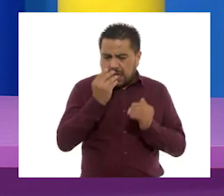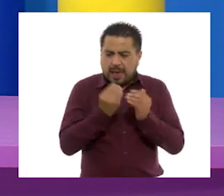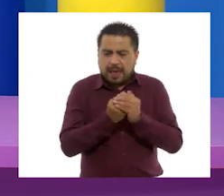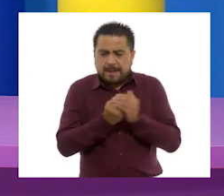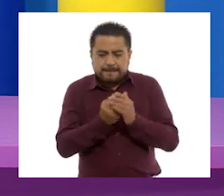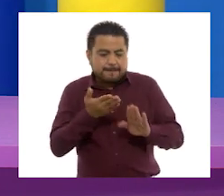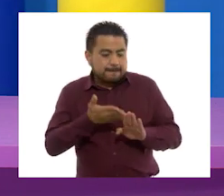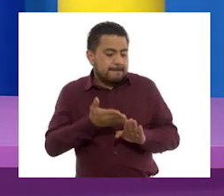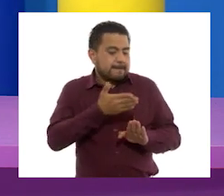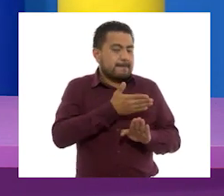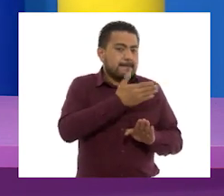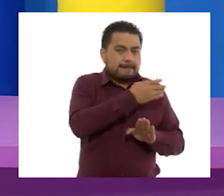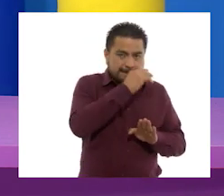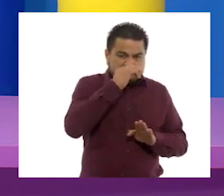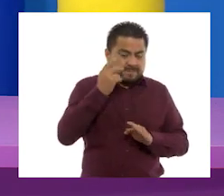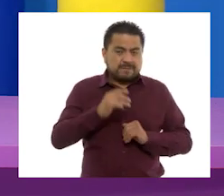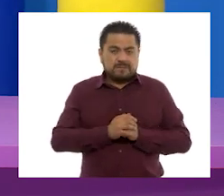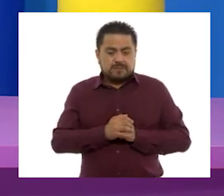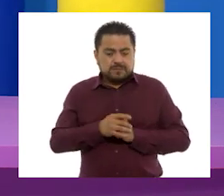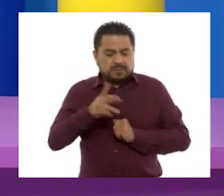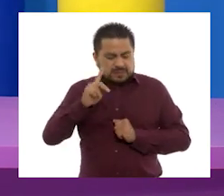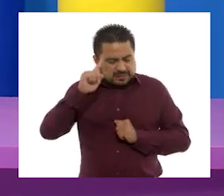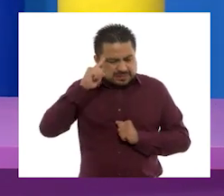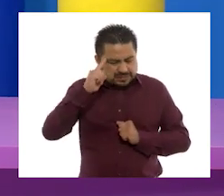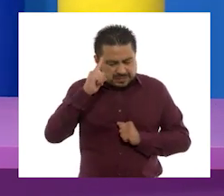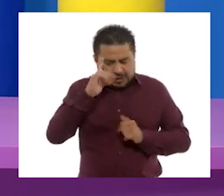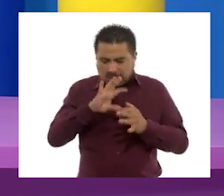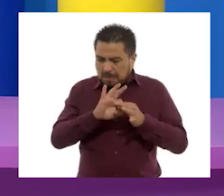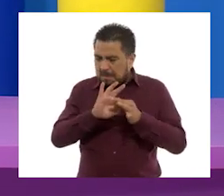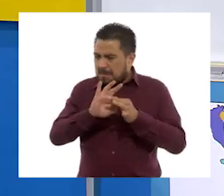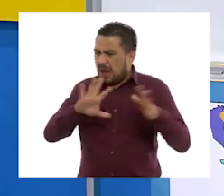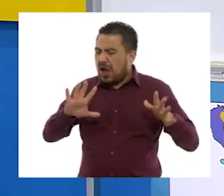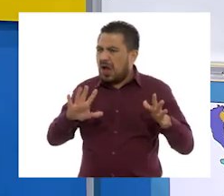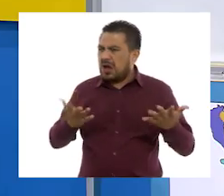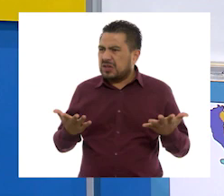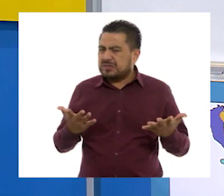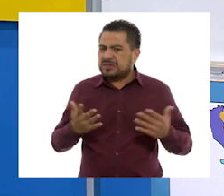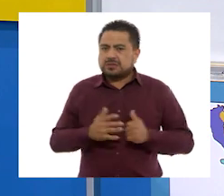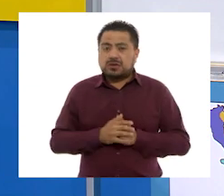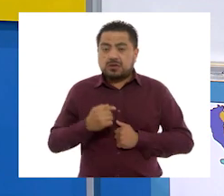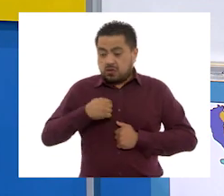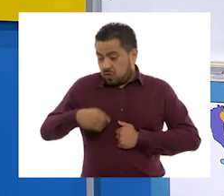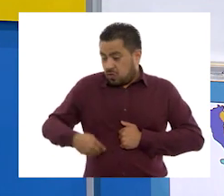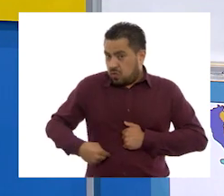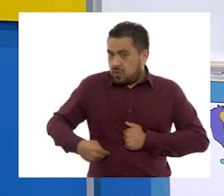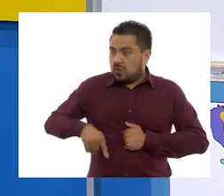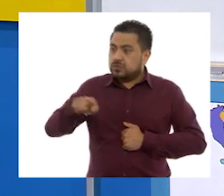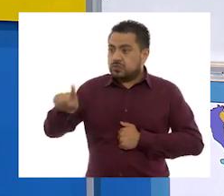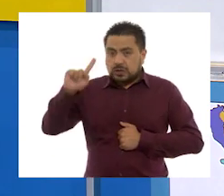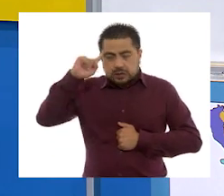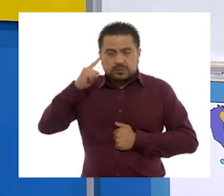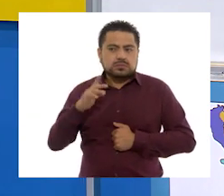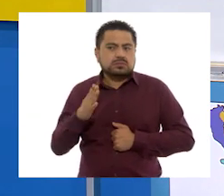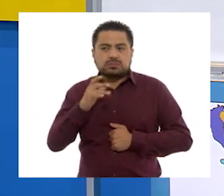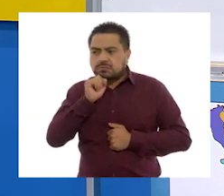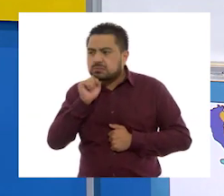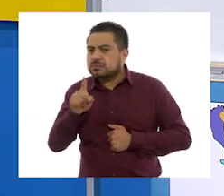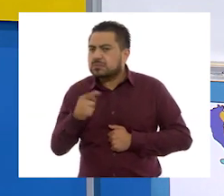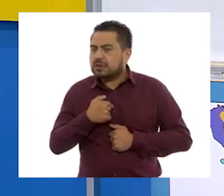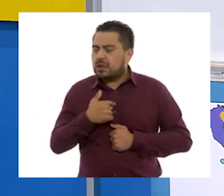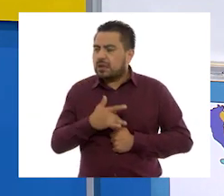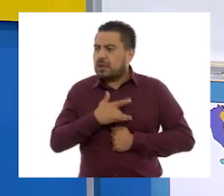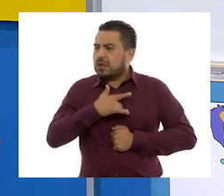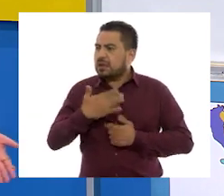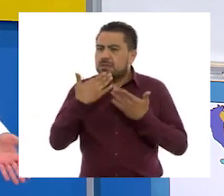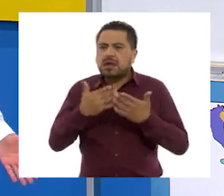pero de coraje ya se me olvidó. Bueno, no es mi culpa que estés enojado. Yo tampoco me la pasé nada